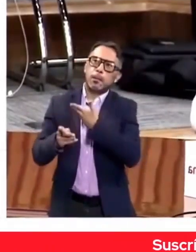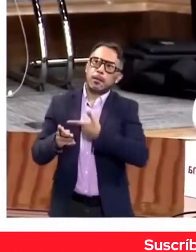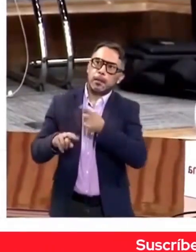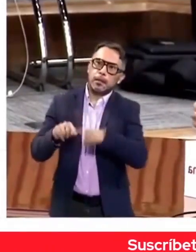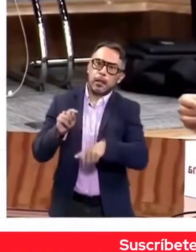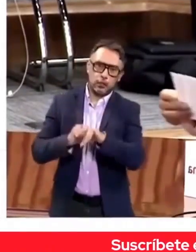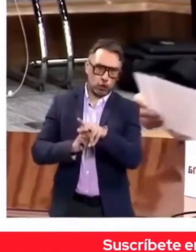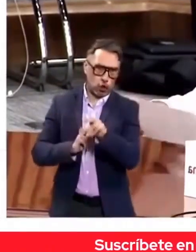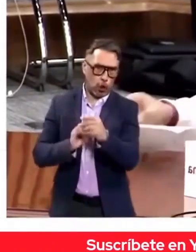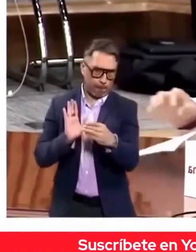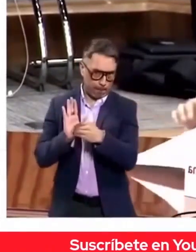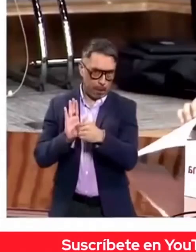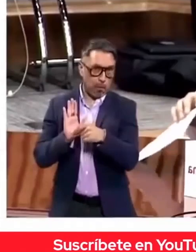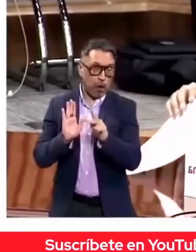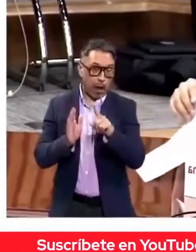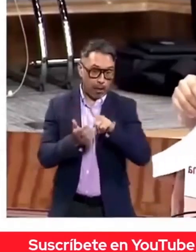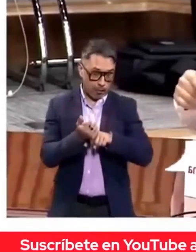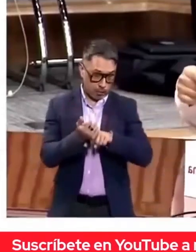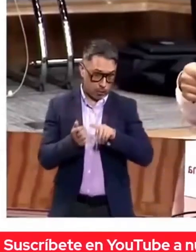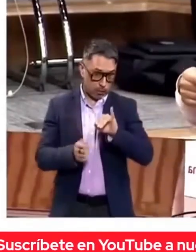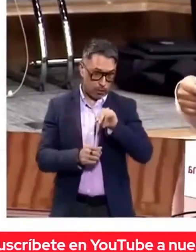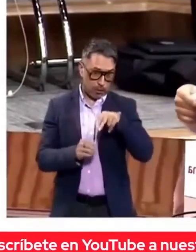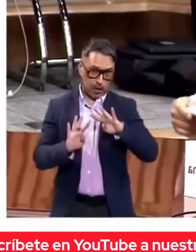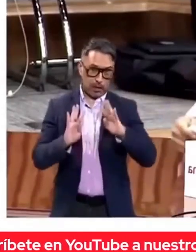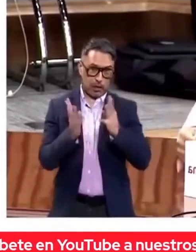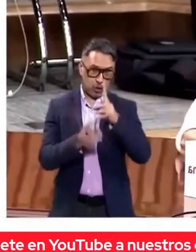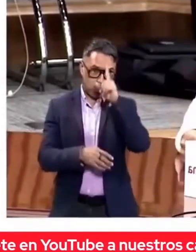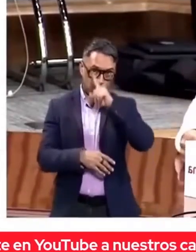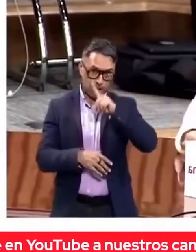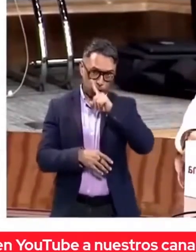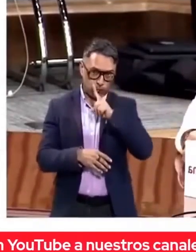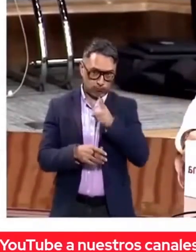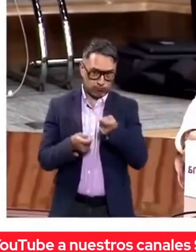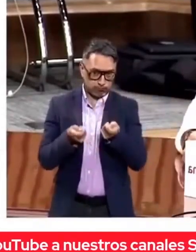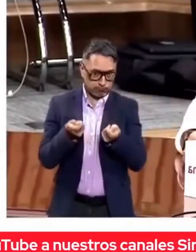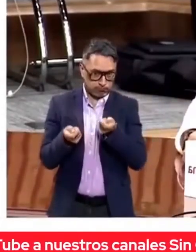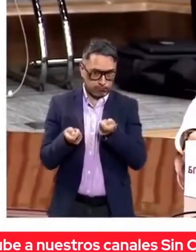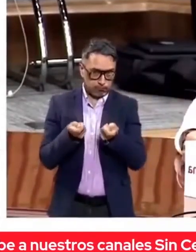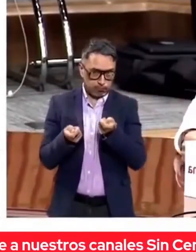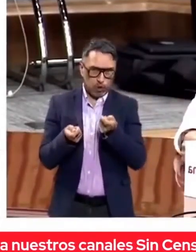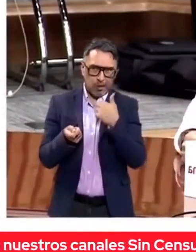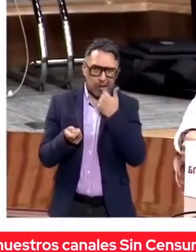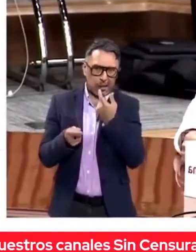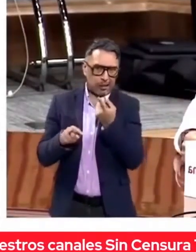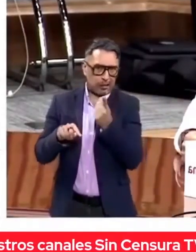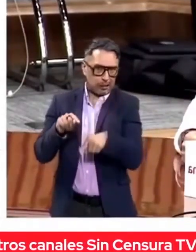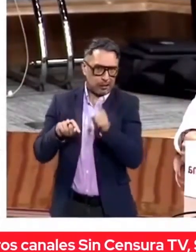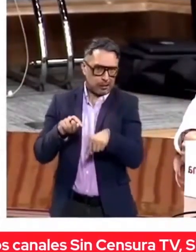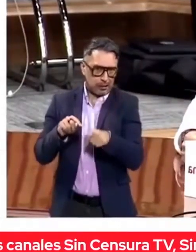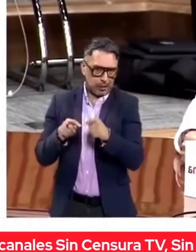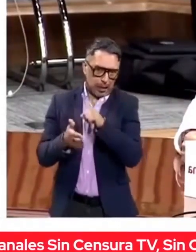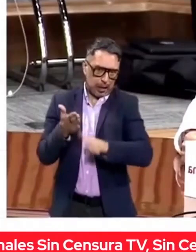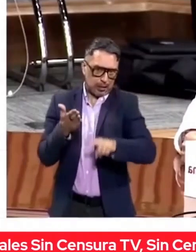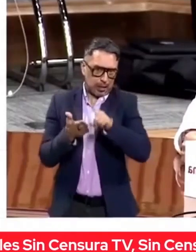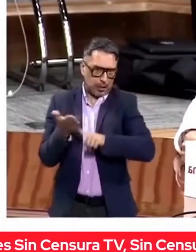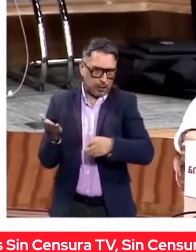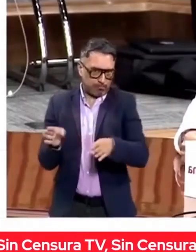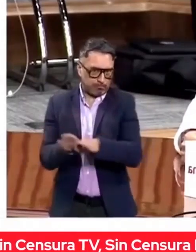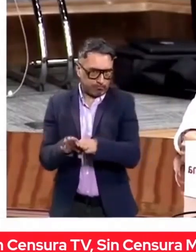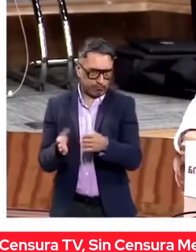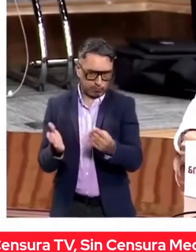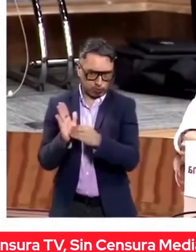operación que se gestó desde este consejo general para tratar de cancelarlo hay que recordar que consejeras y consejeros